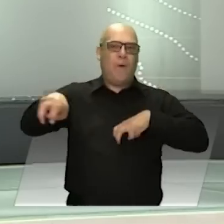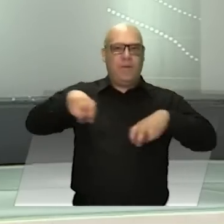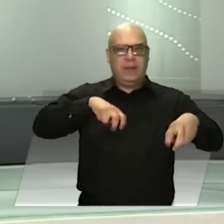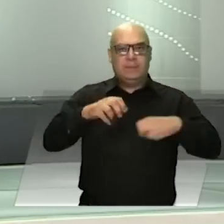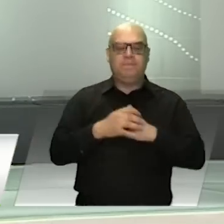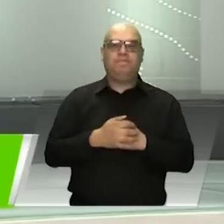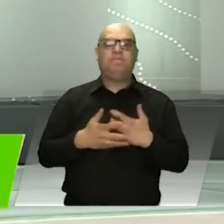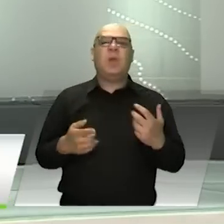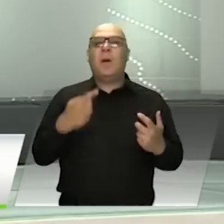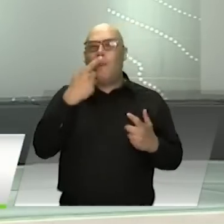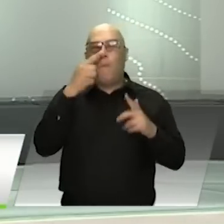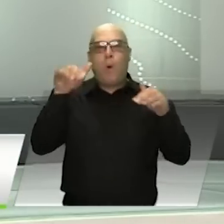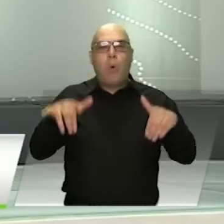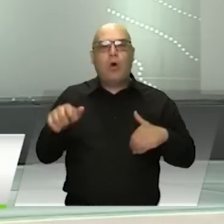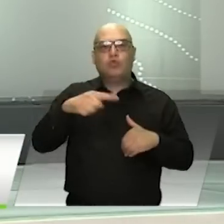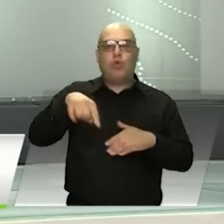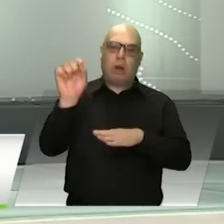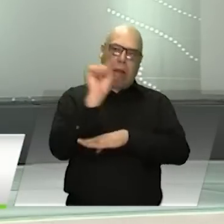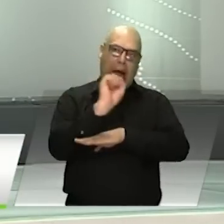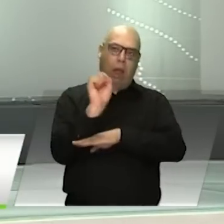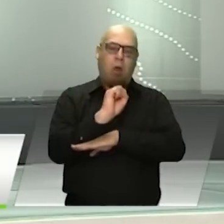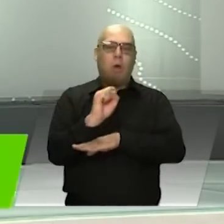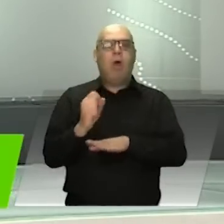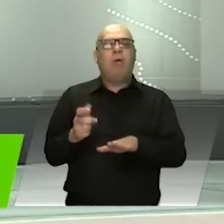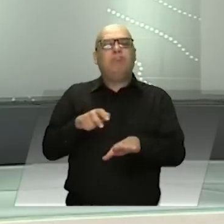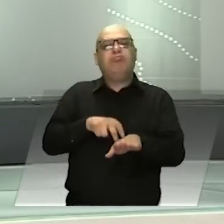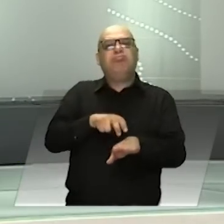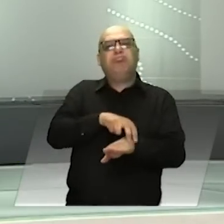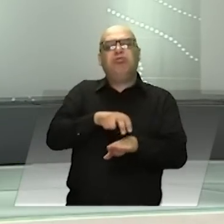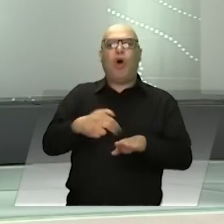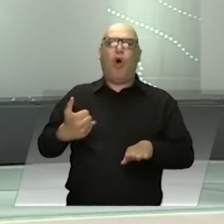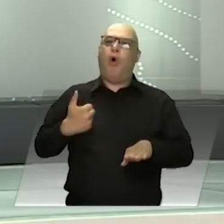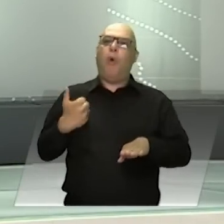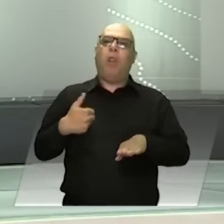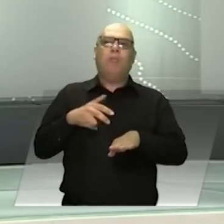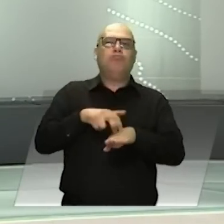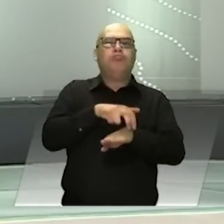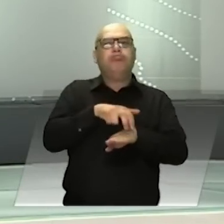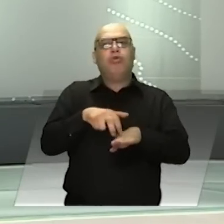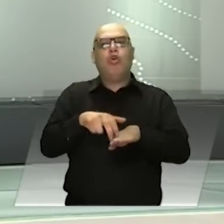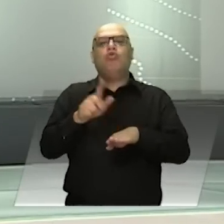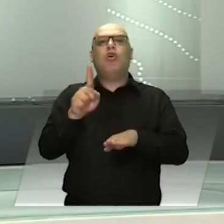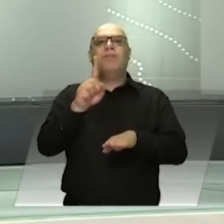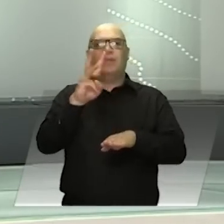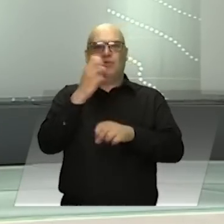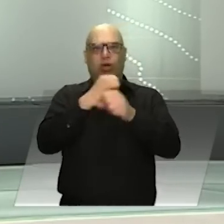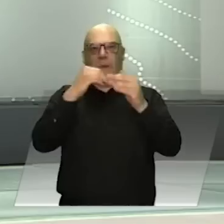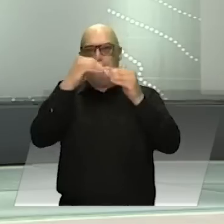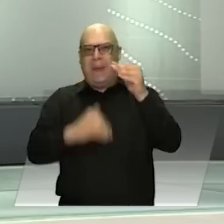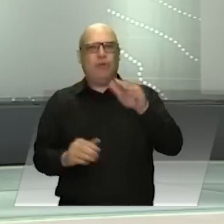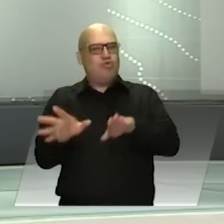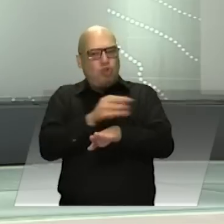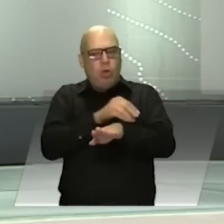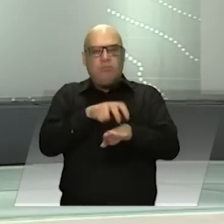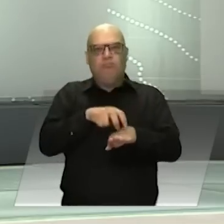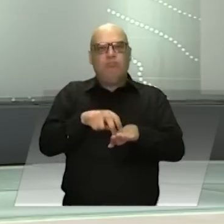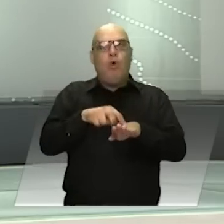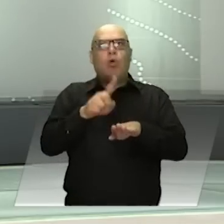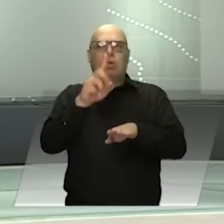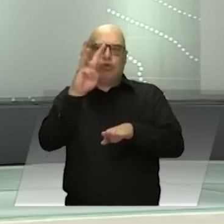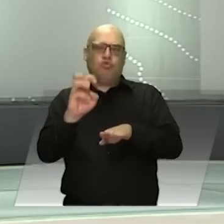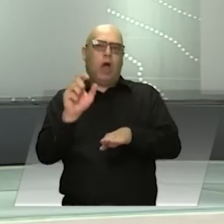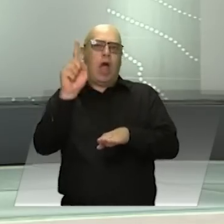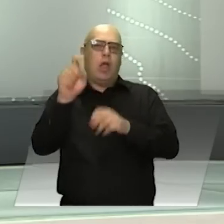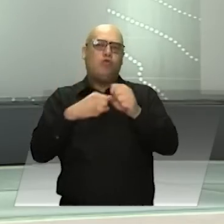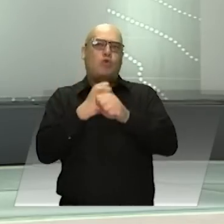en el barrio del Poblado, un carro particular en el que se transportaban jóvenes, todos menores de edad. El mayor apenas con 18 años y quien